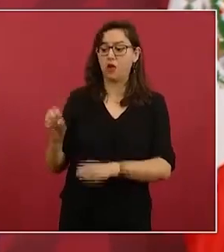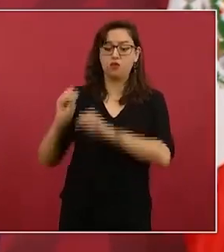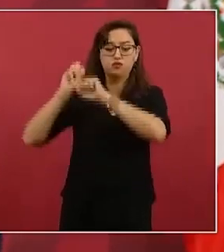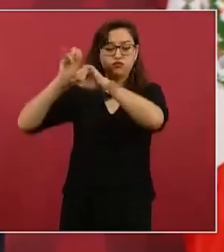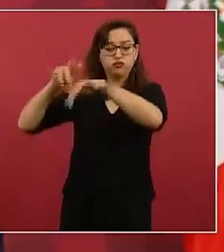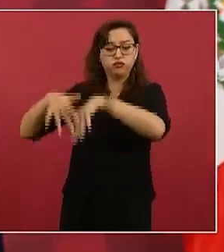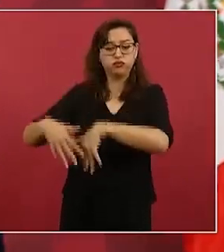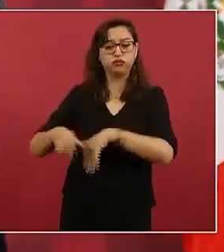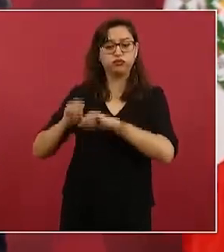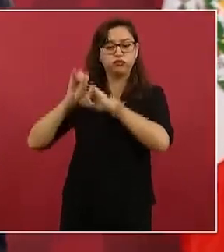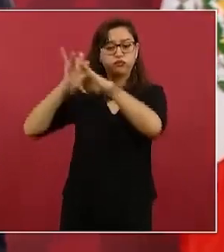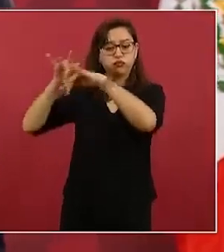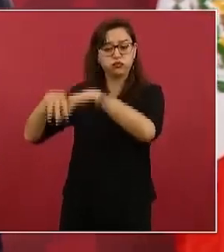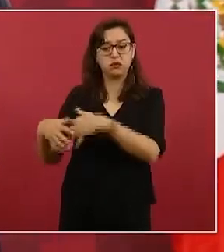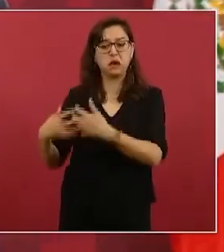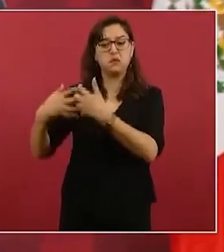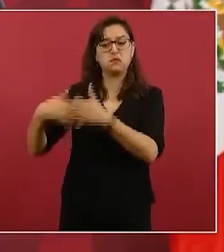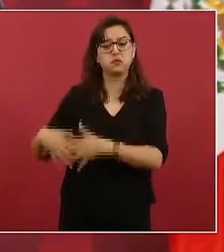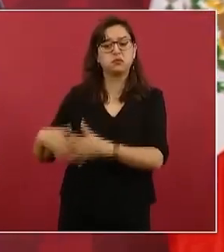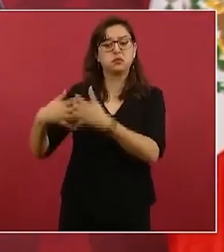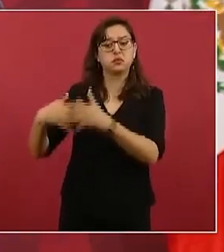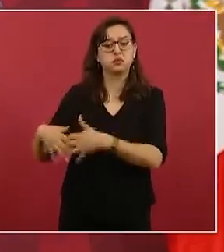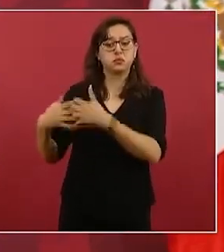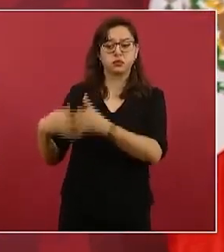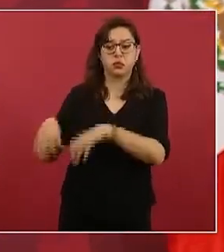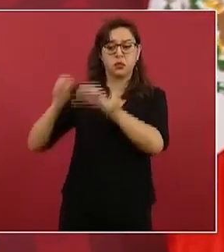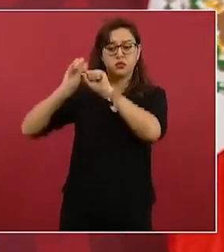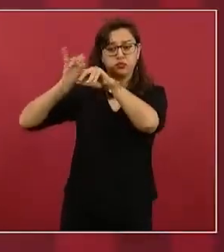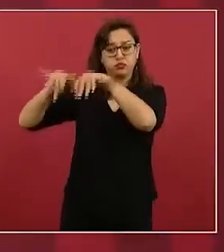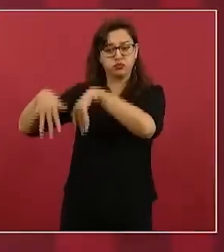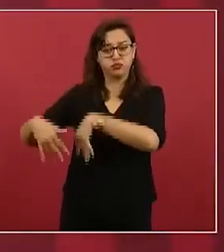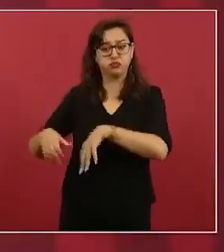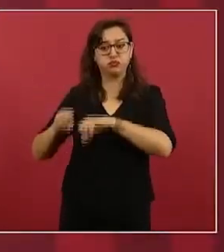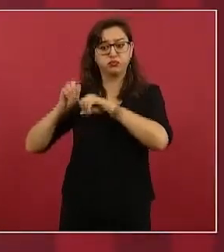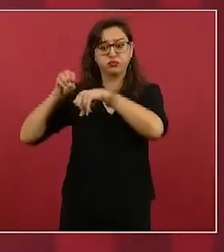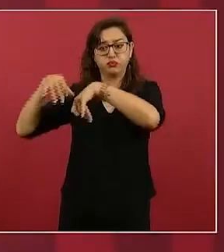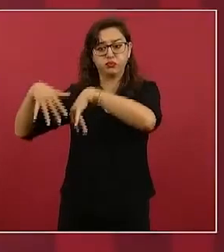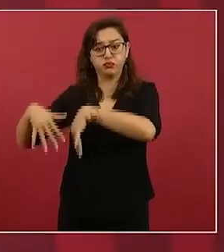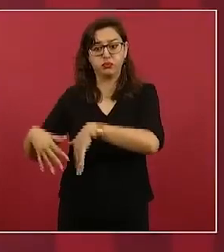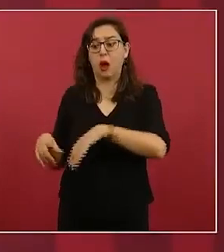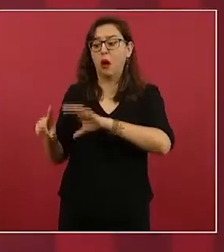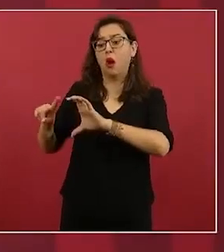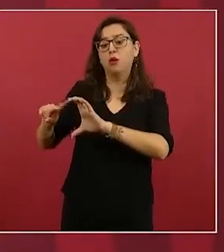el agua, es mecánico, eso mueve una turbina